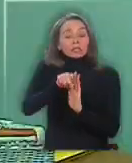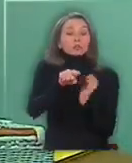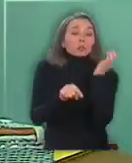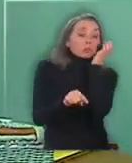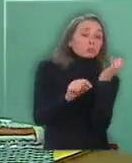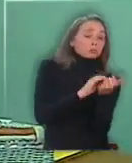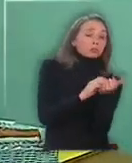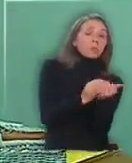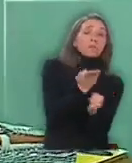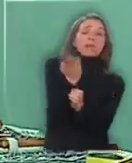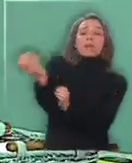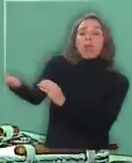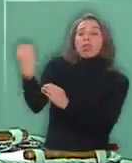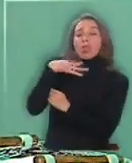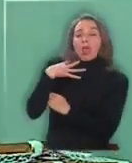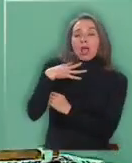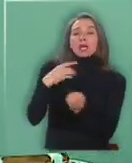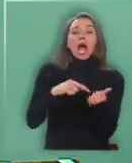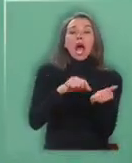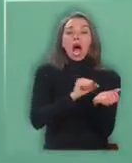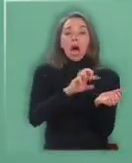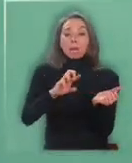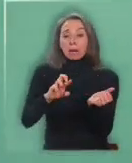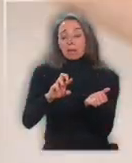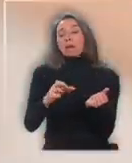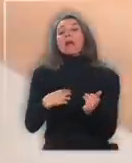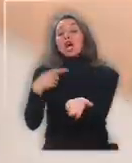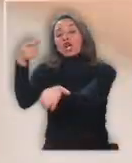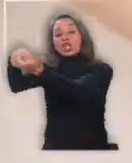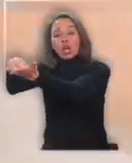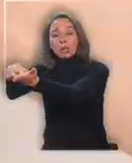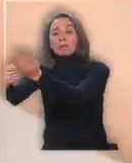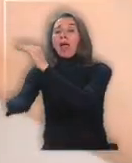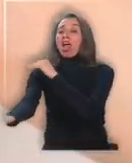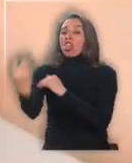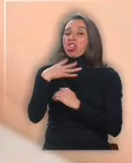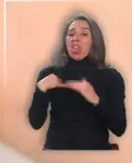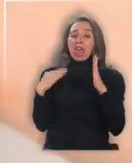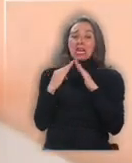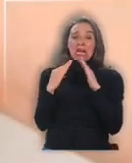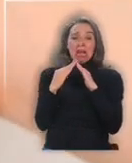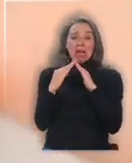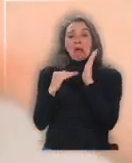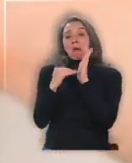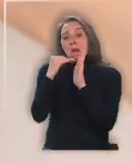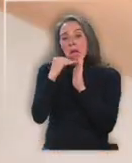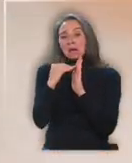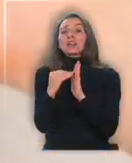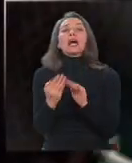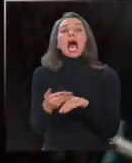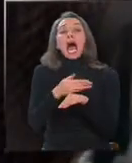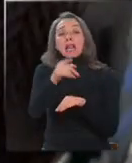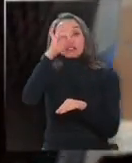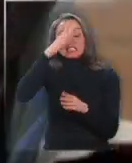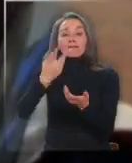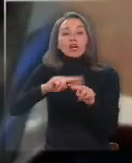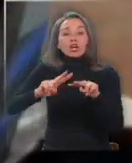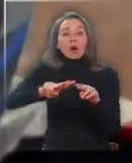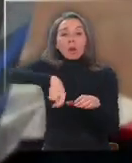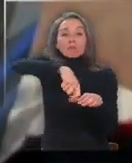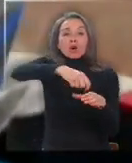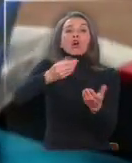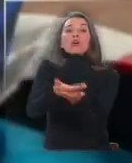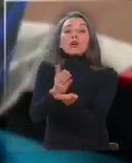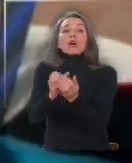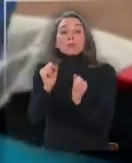por teléfono o por aplicación y llegar al mismísimo hogar. Pero, ¿sabemos qué pasó antes con el producto? Pero aquí no podemos enfermar